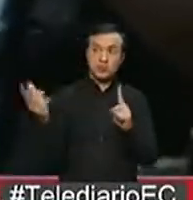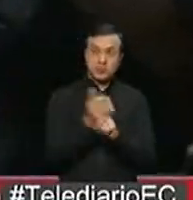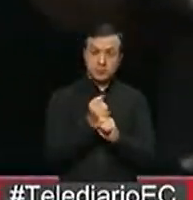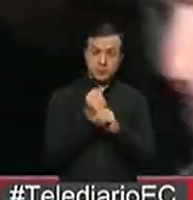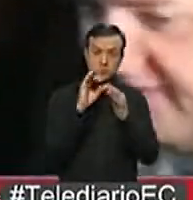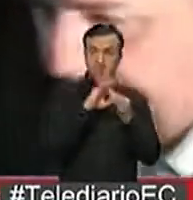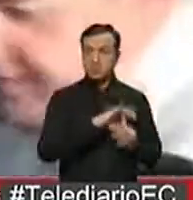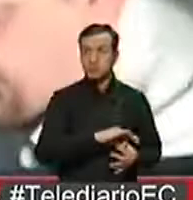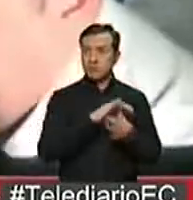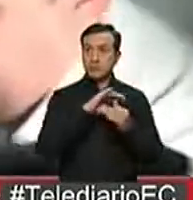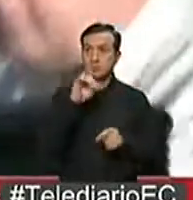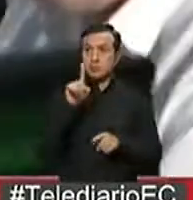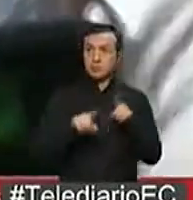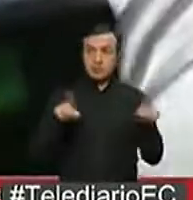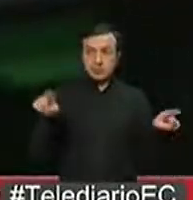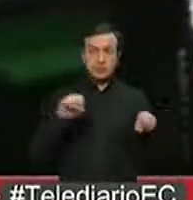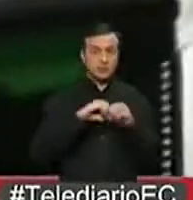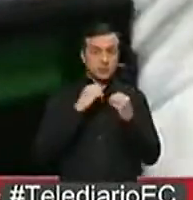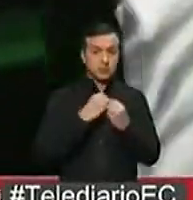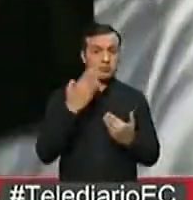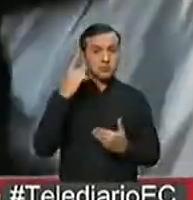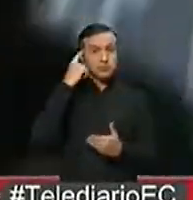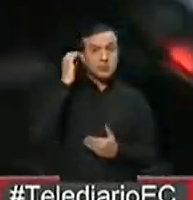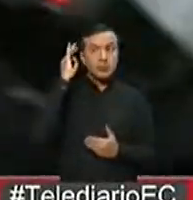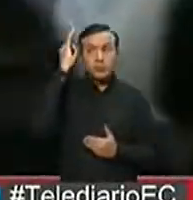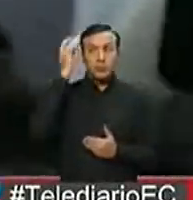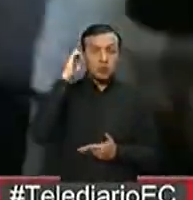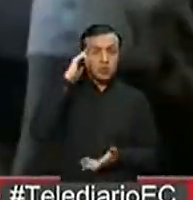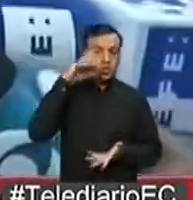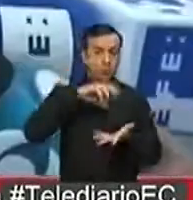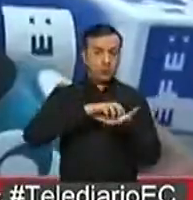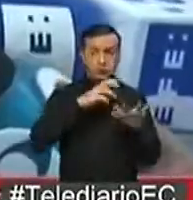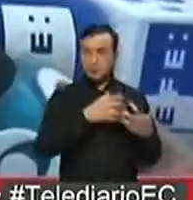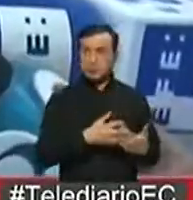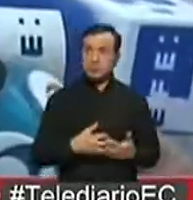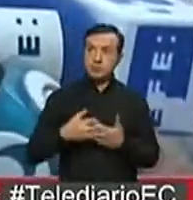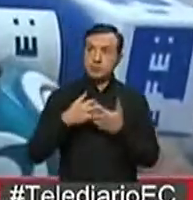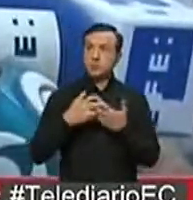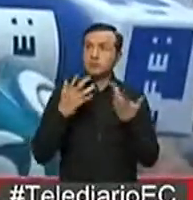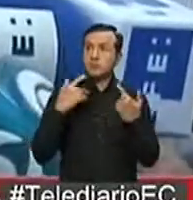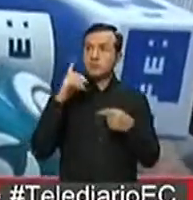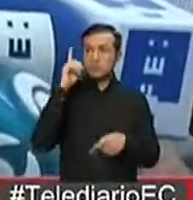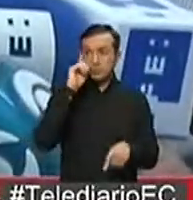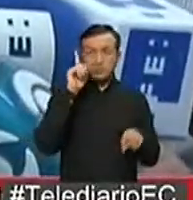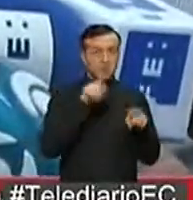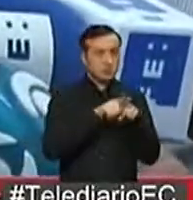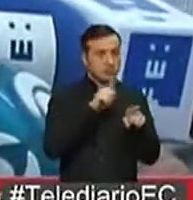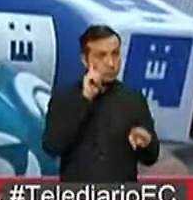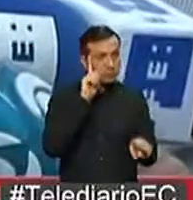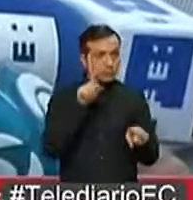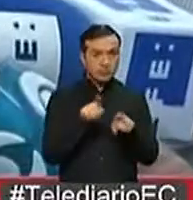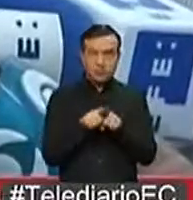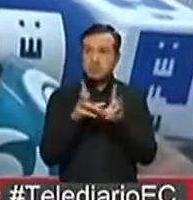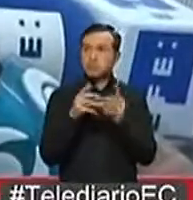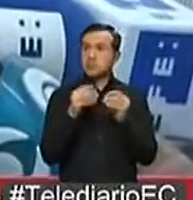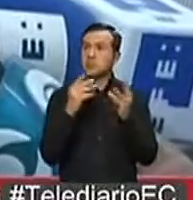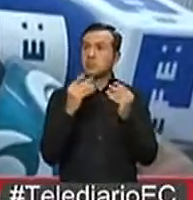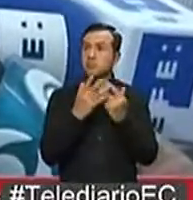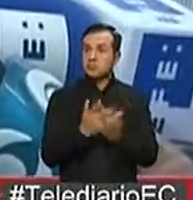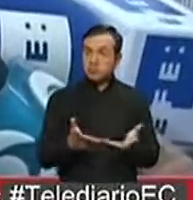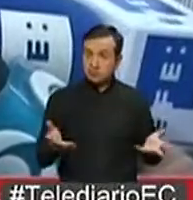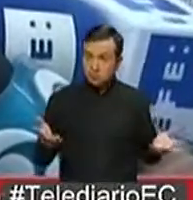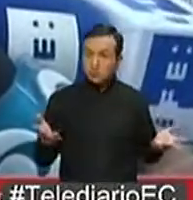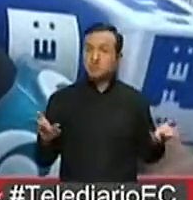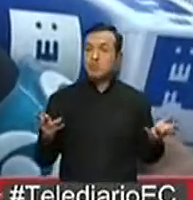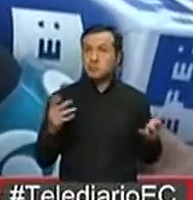alianza integrada por varios partidos con vistas a un futuro gobierno de coalición. Acordando en un amplio espectro,